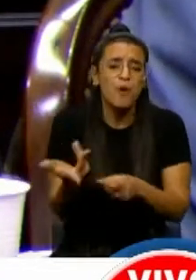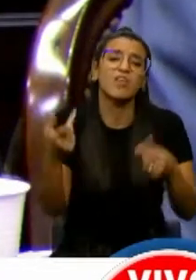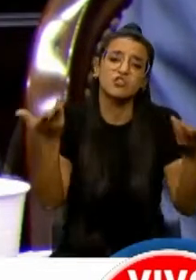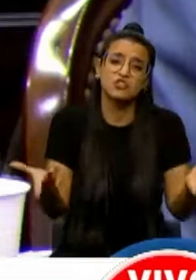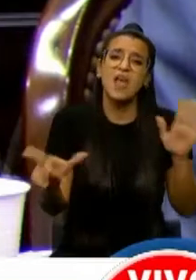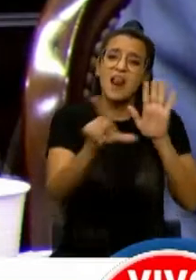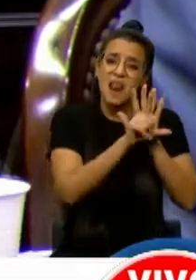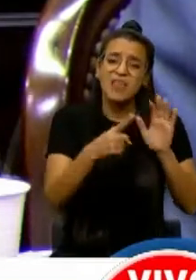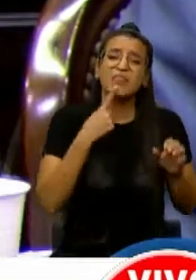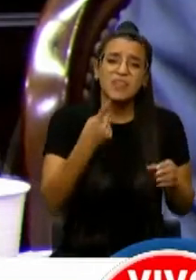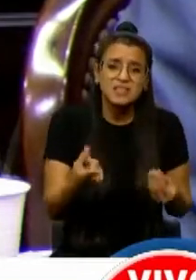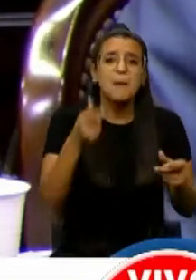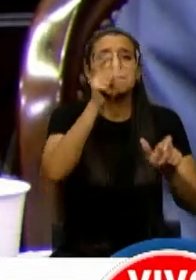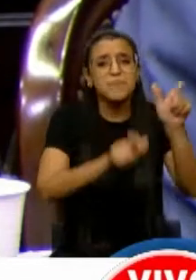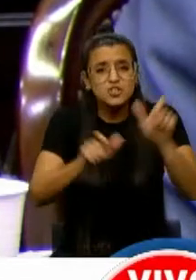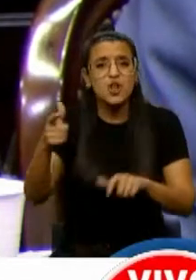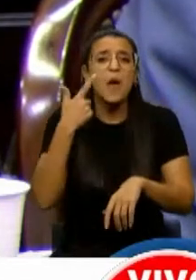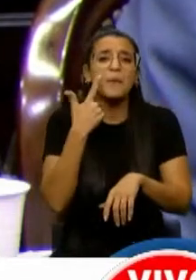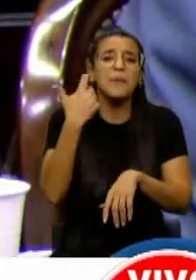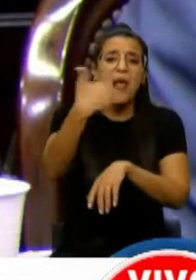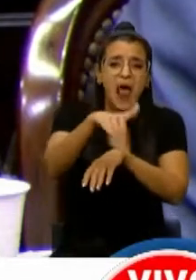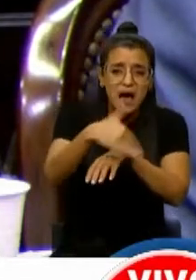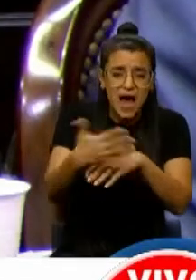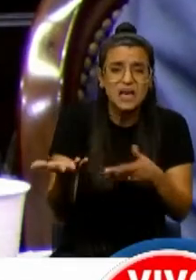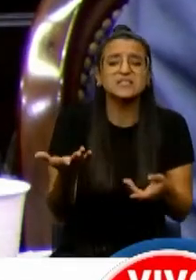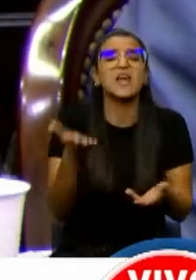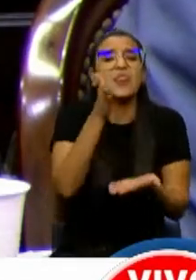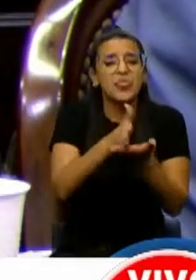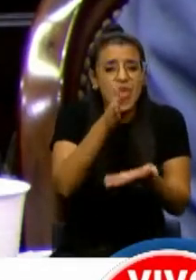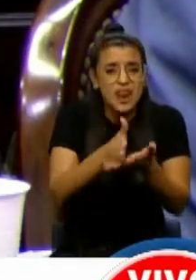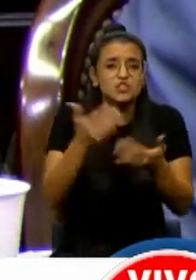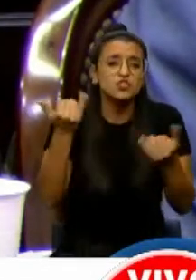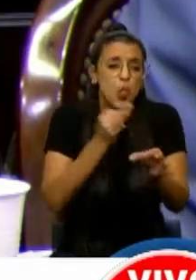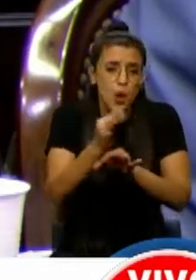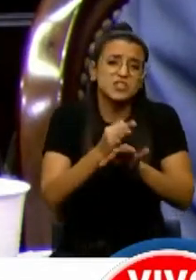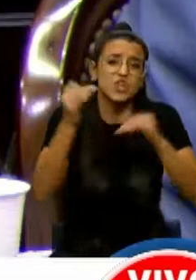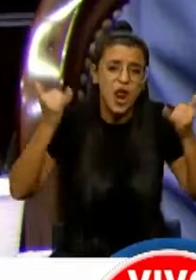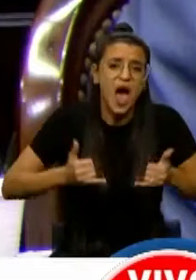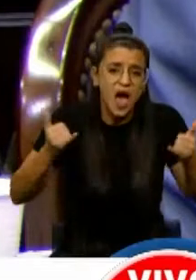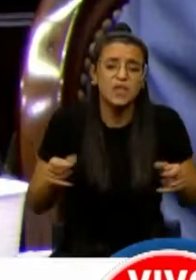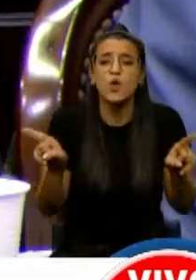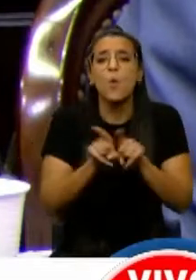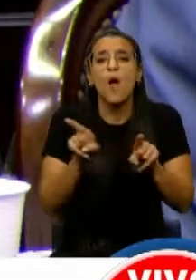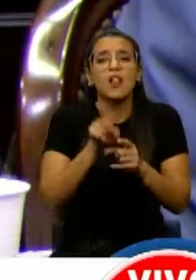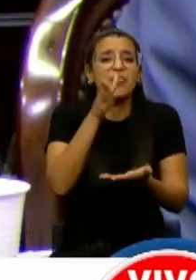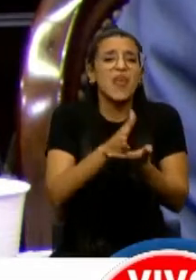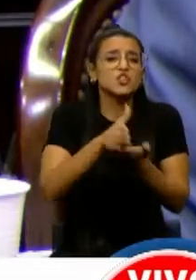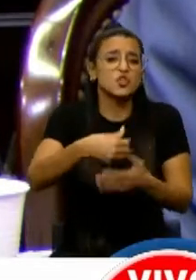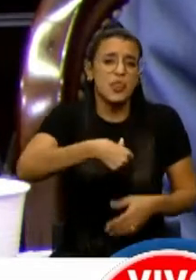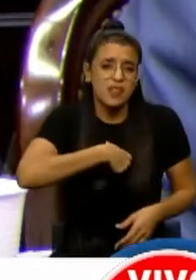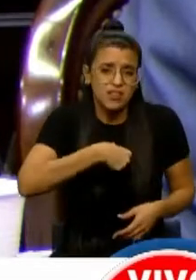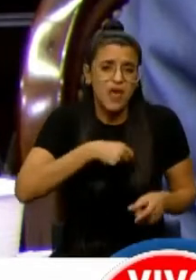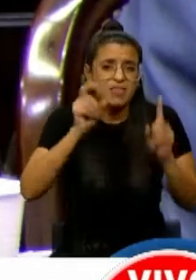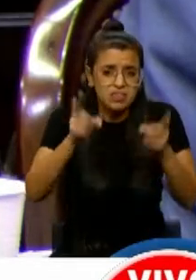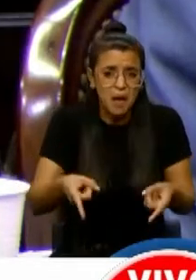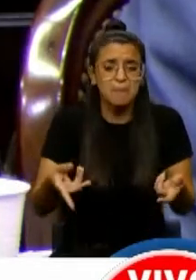ley habla que las personas en situación de calle tienen el derecho a la educación, como tienen el derecho a la identidad y